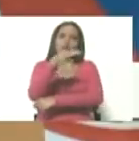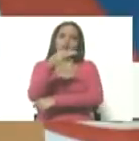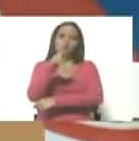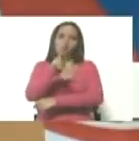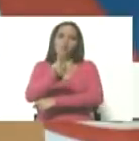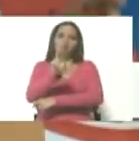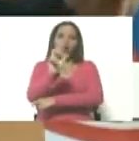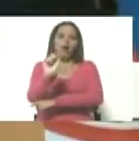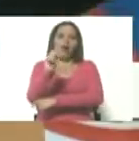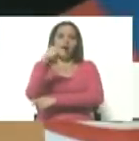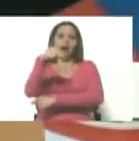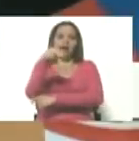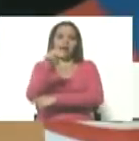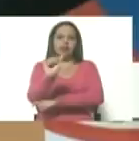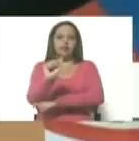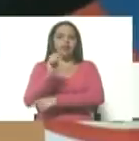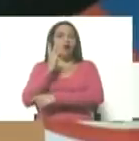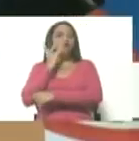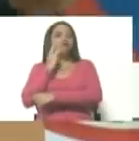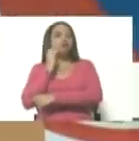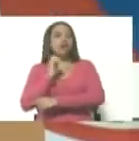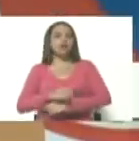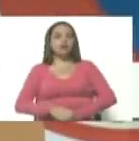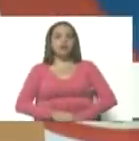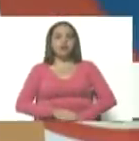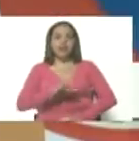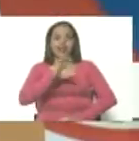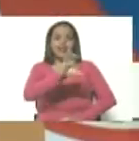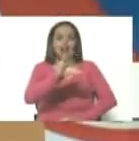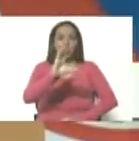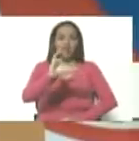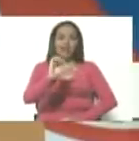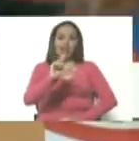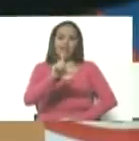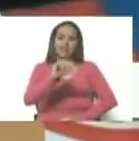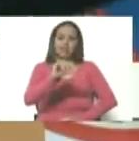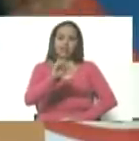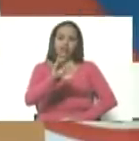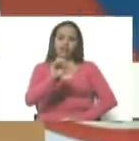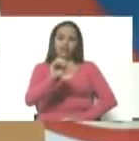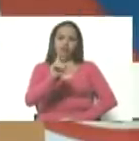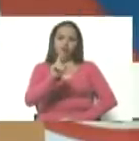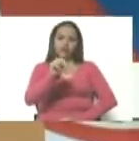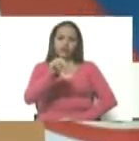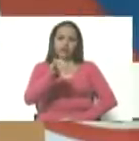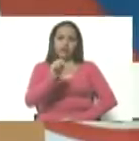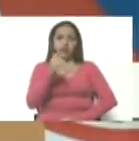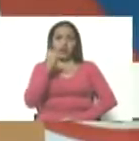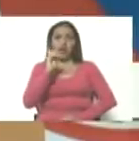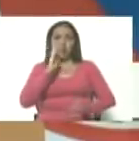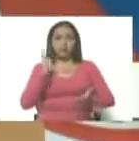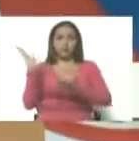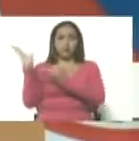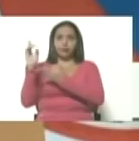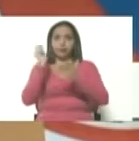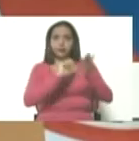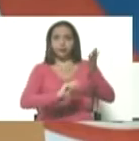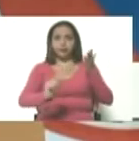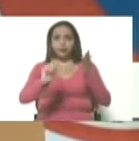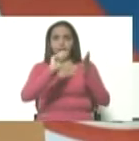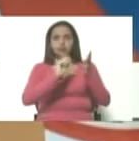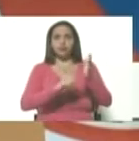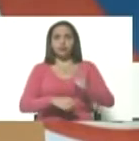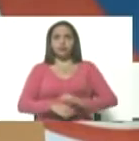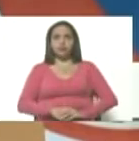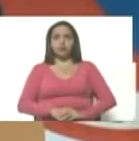Por ejemplo, en el estado de California, ahí está el mapa, en Oregon, Colorado,